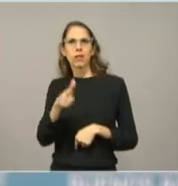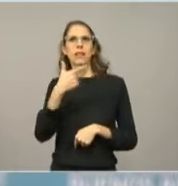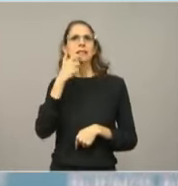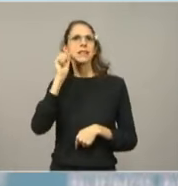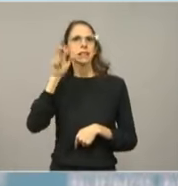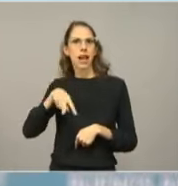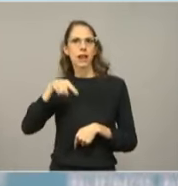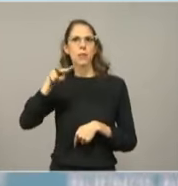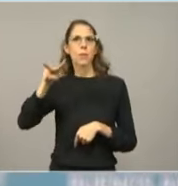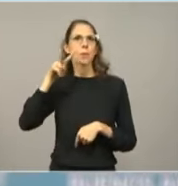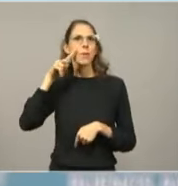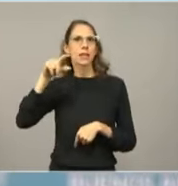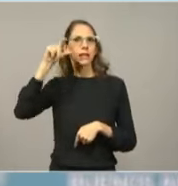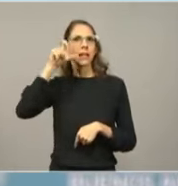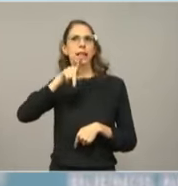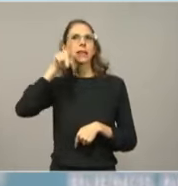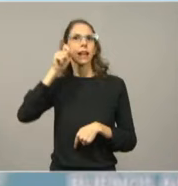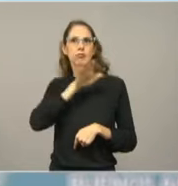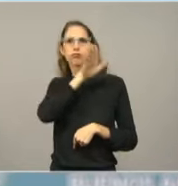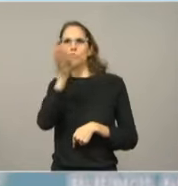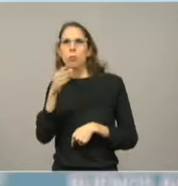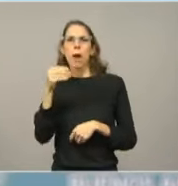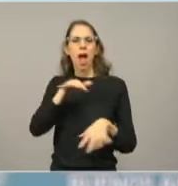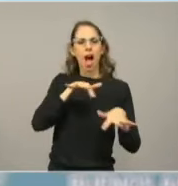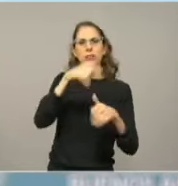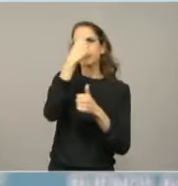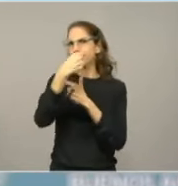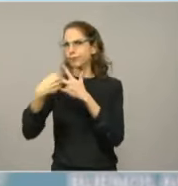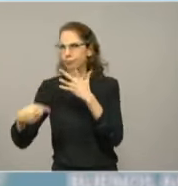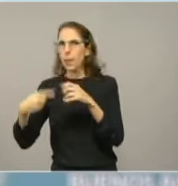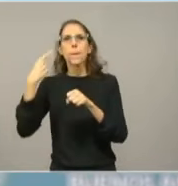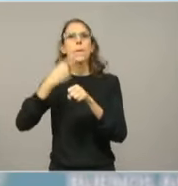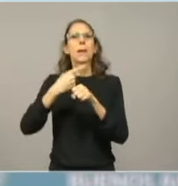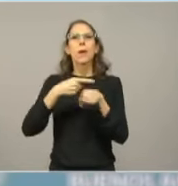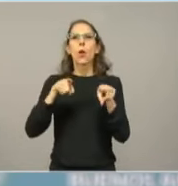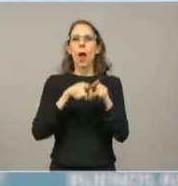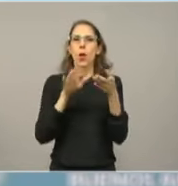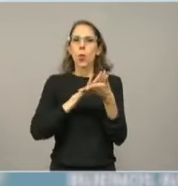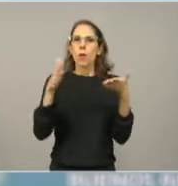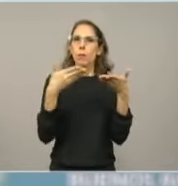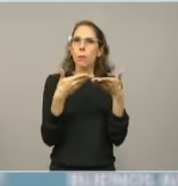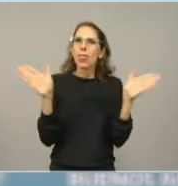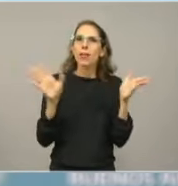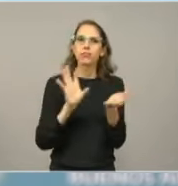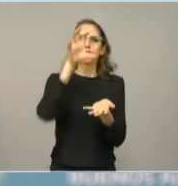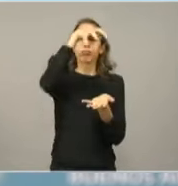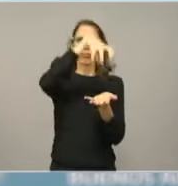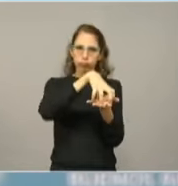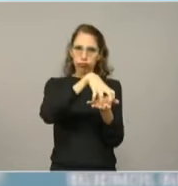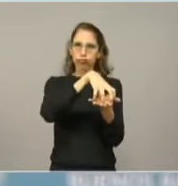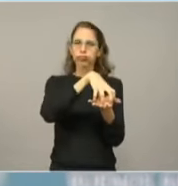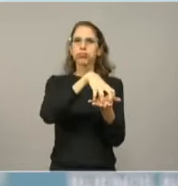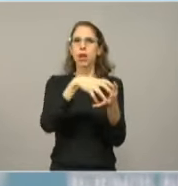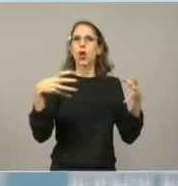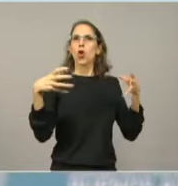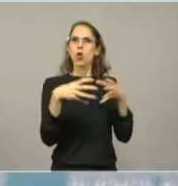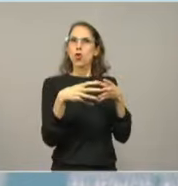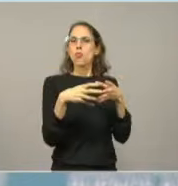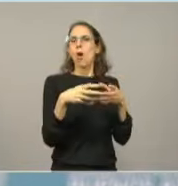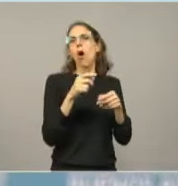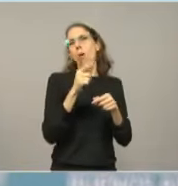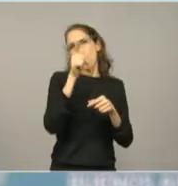Vicente para varias actividades en primer lugar va a poner en funcionamiento una nueva base de la fuerza barrial de